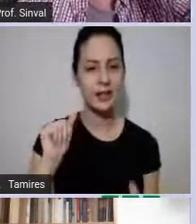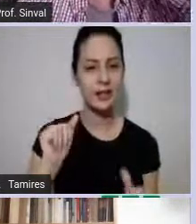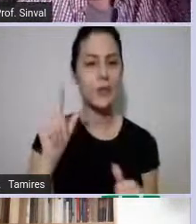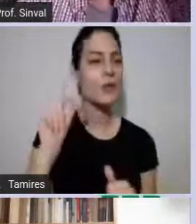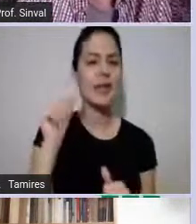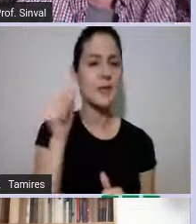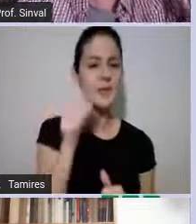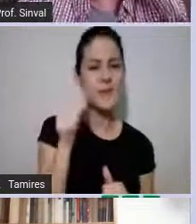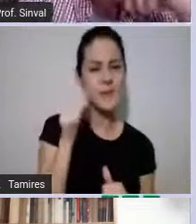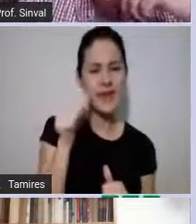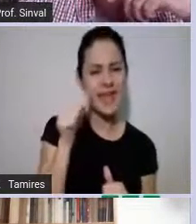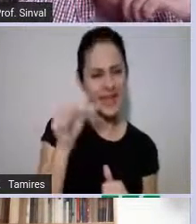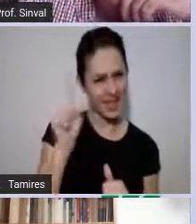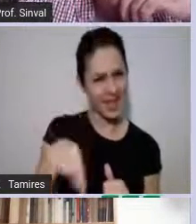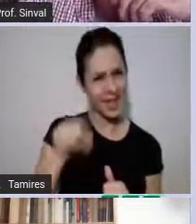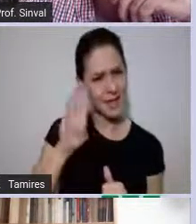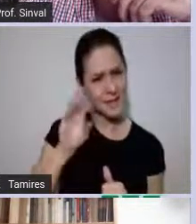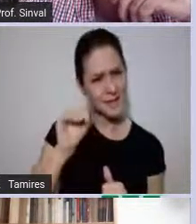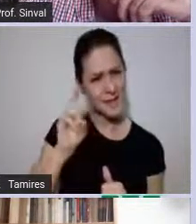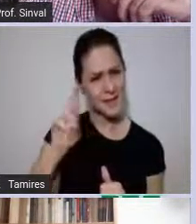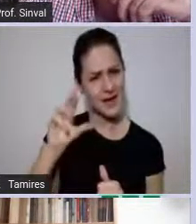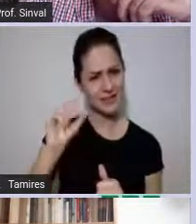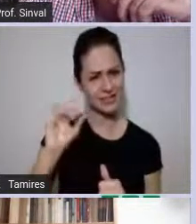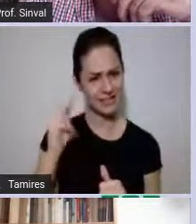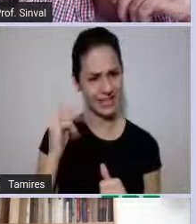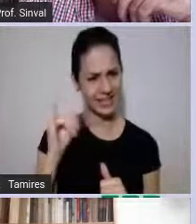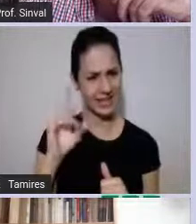eram as borracheiras?